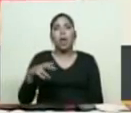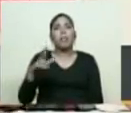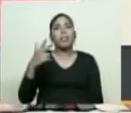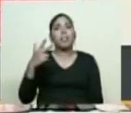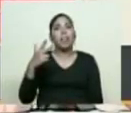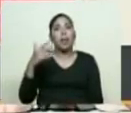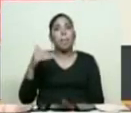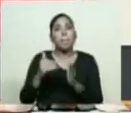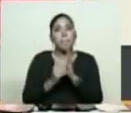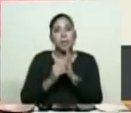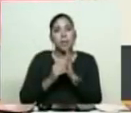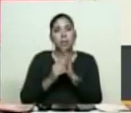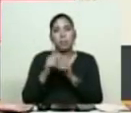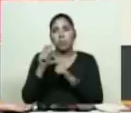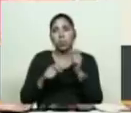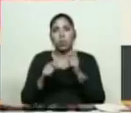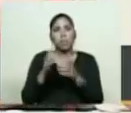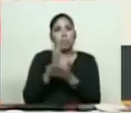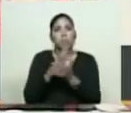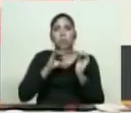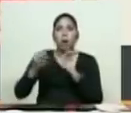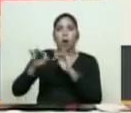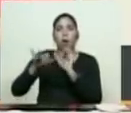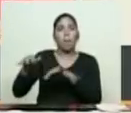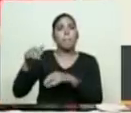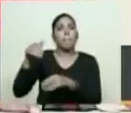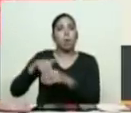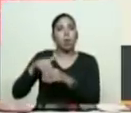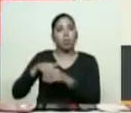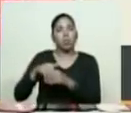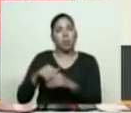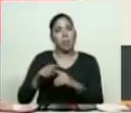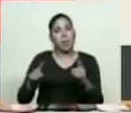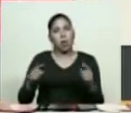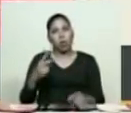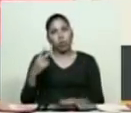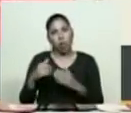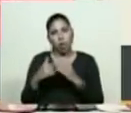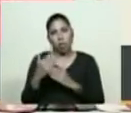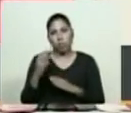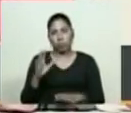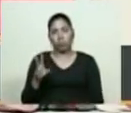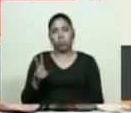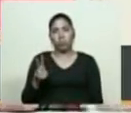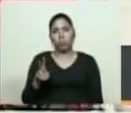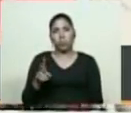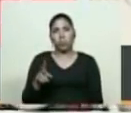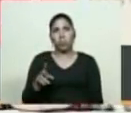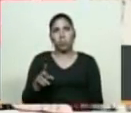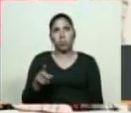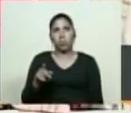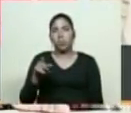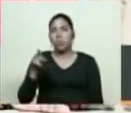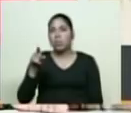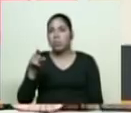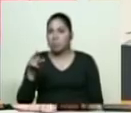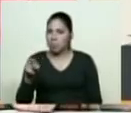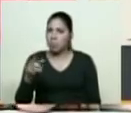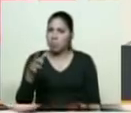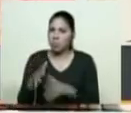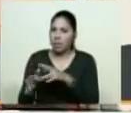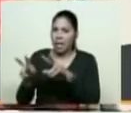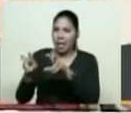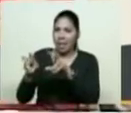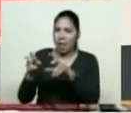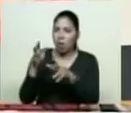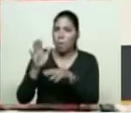a las 2 de la tarde resulta que solo han pasado por el punto rojo 1.000. Nos activamos, para que pasen el Furrial, vamos